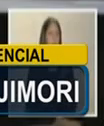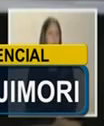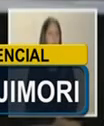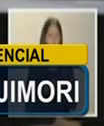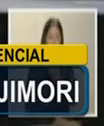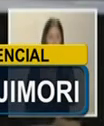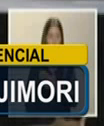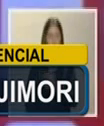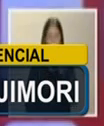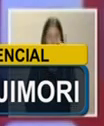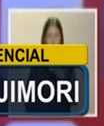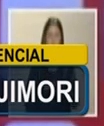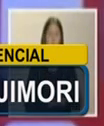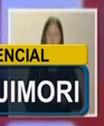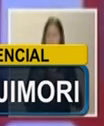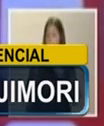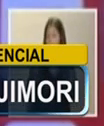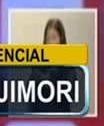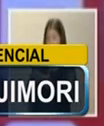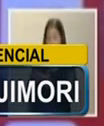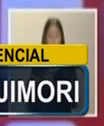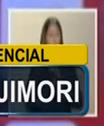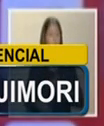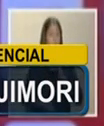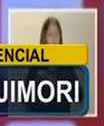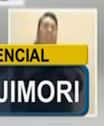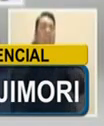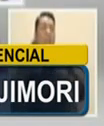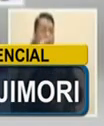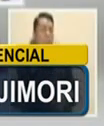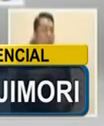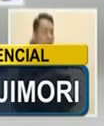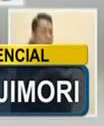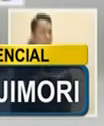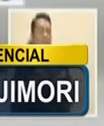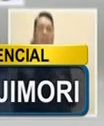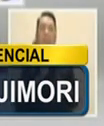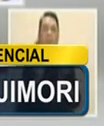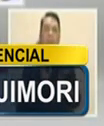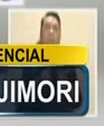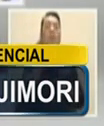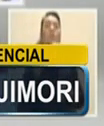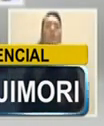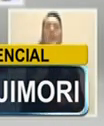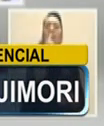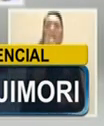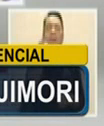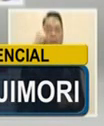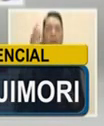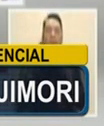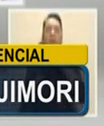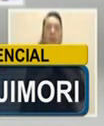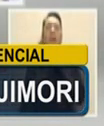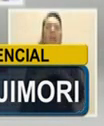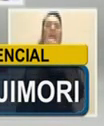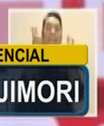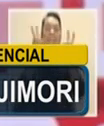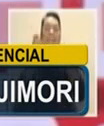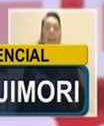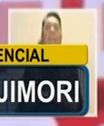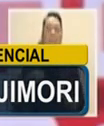descentralizadas. Para combatir la minería ilegal, la lideresa de Fuerza Popular propuso una legislación especial para los pequeños